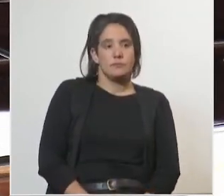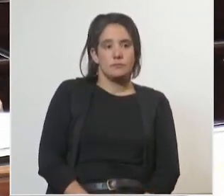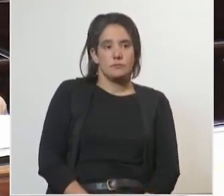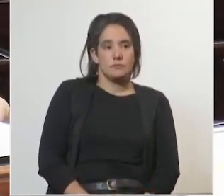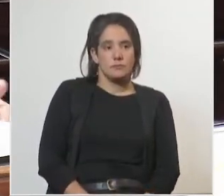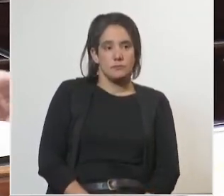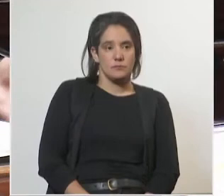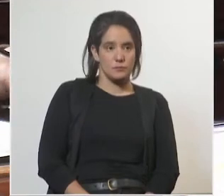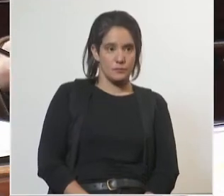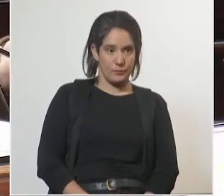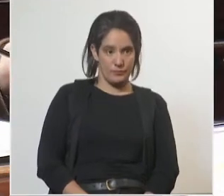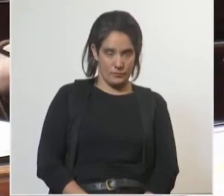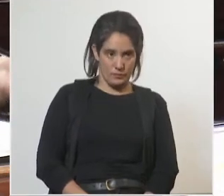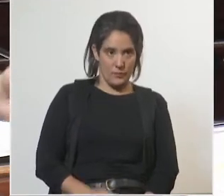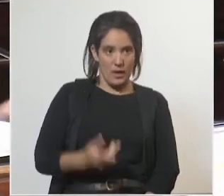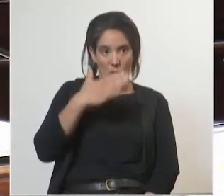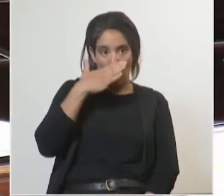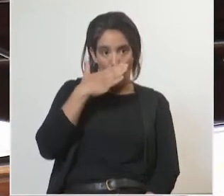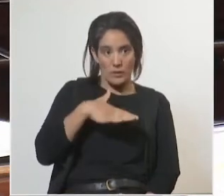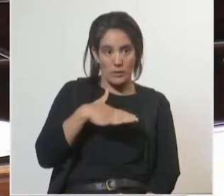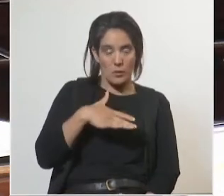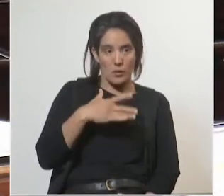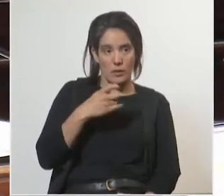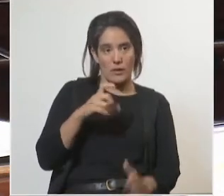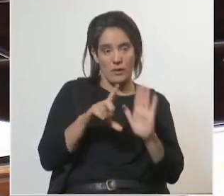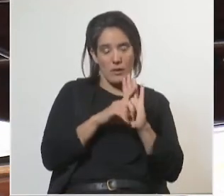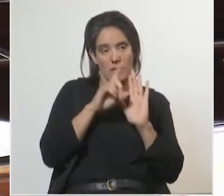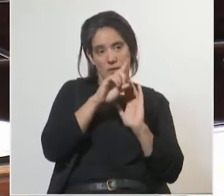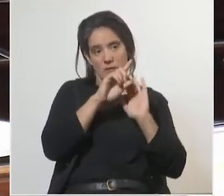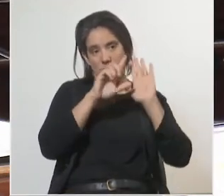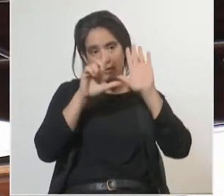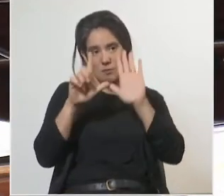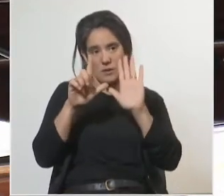Y citemos, por último, la Ley